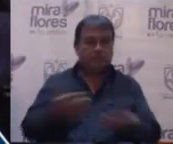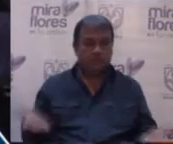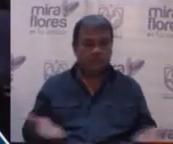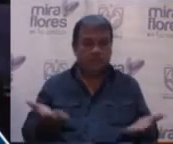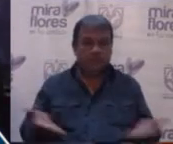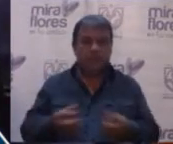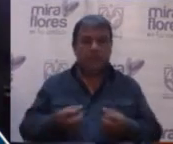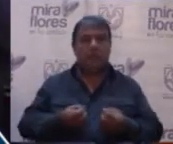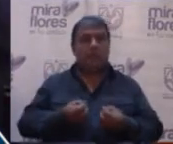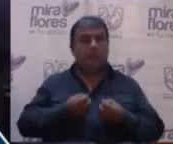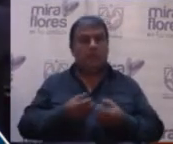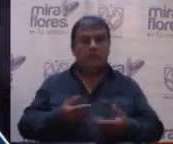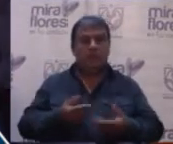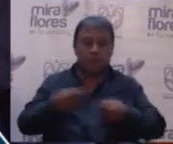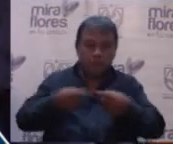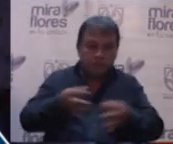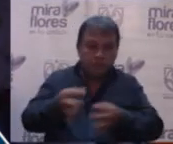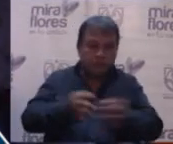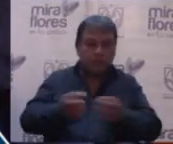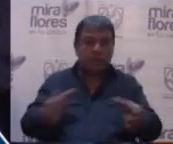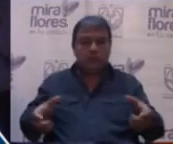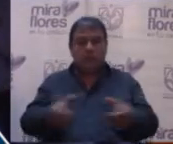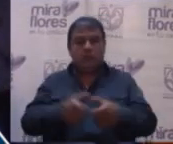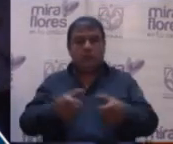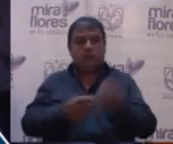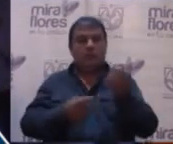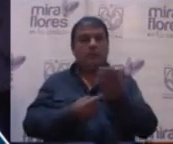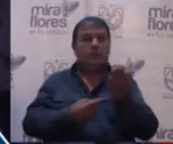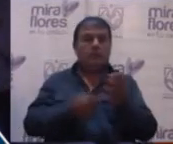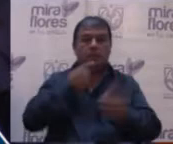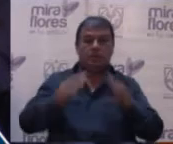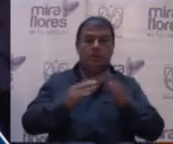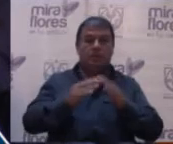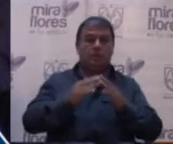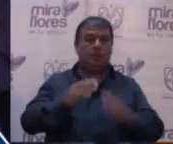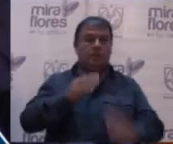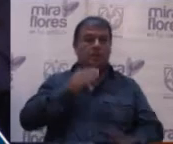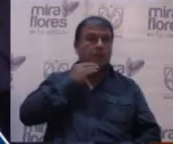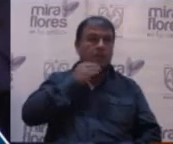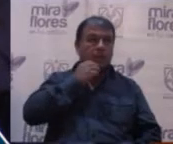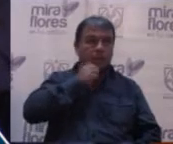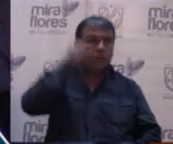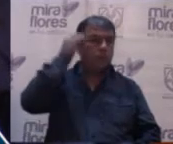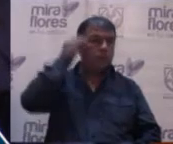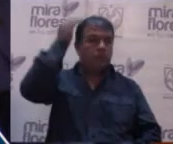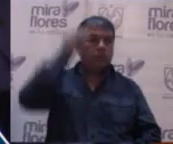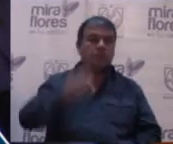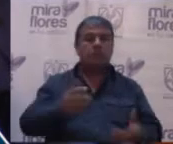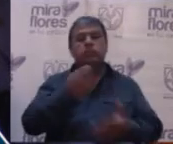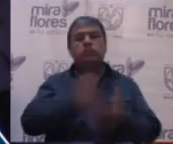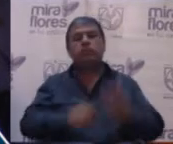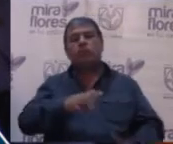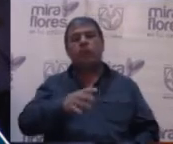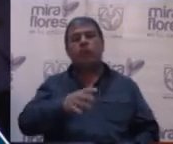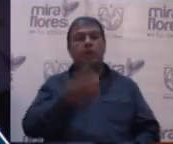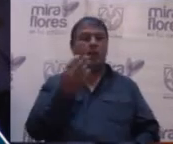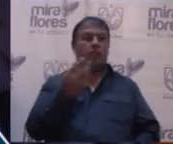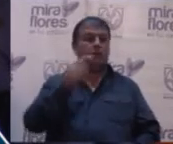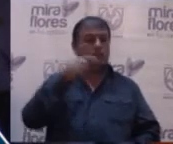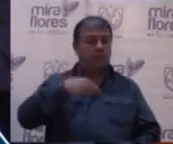que acá expone el comité técnico dice que una casa del adulto mayor cuesta aproximadamente